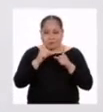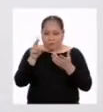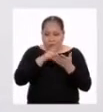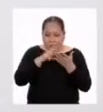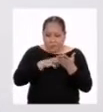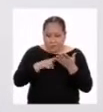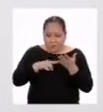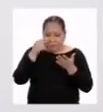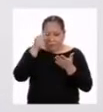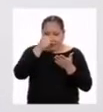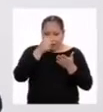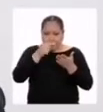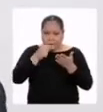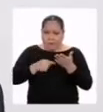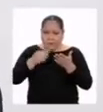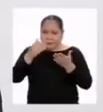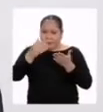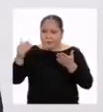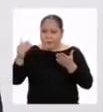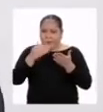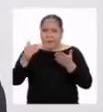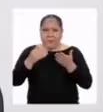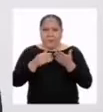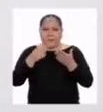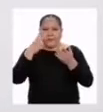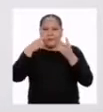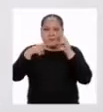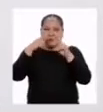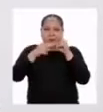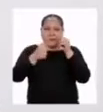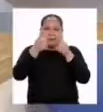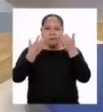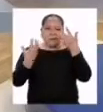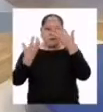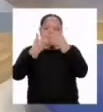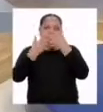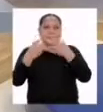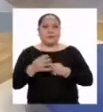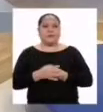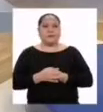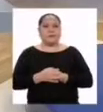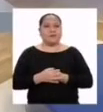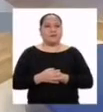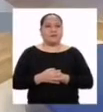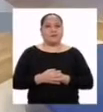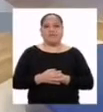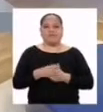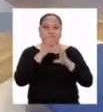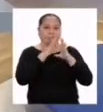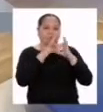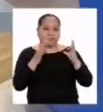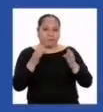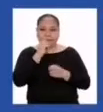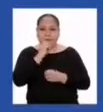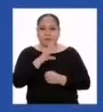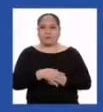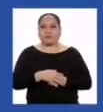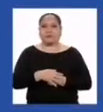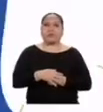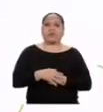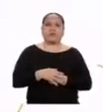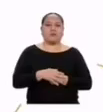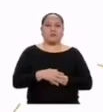el sentido de cada acepción y miras cuál le va mejor? A ver, la frase original era: